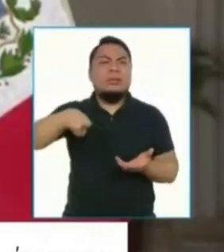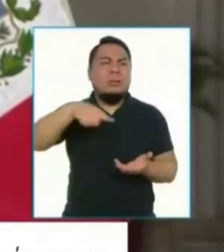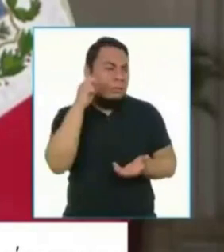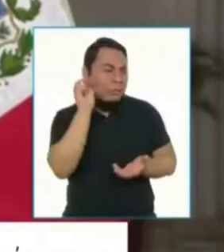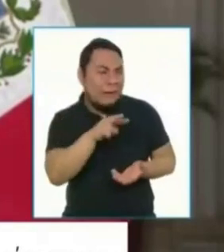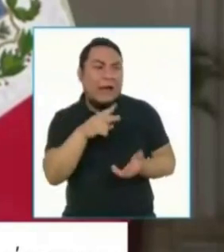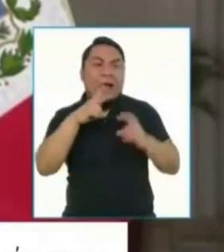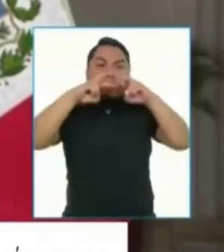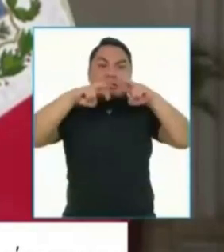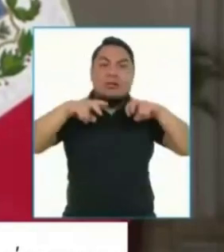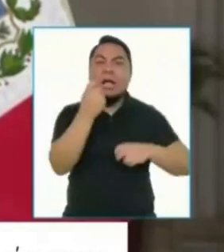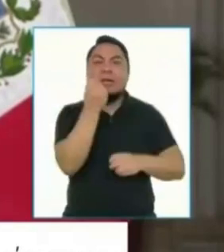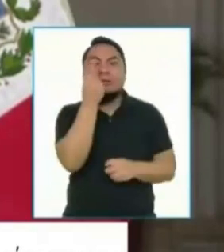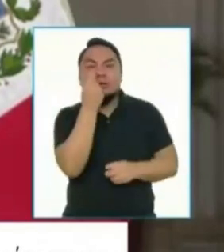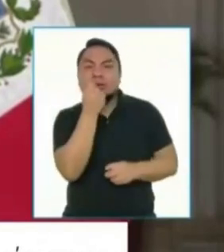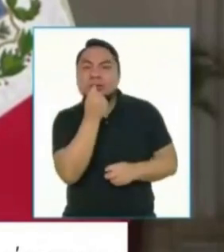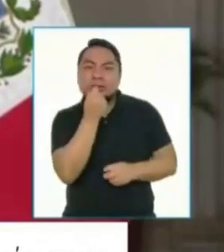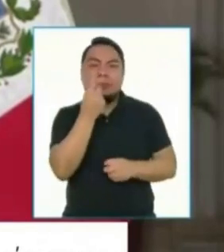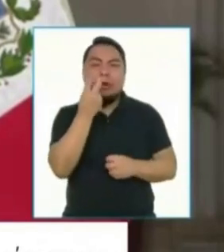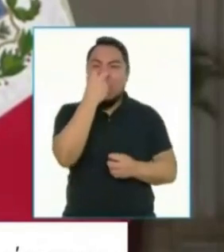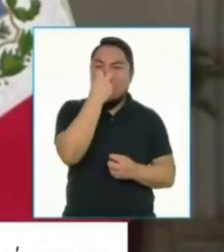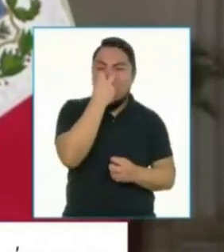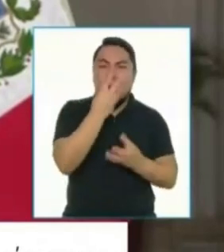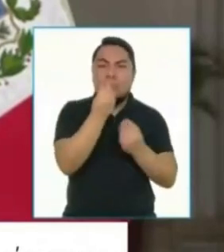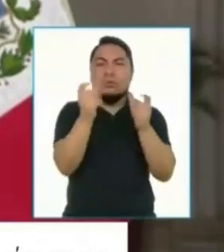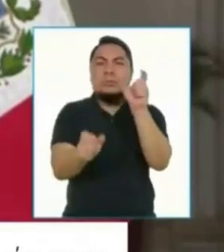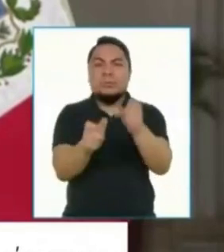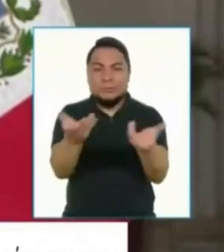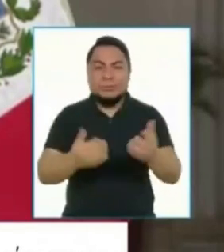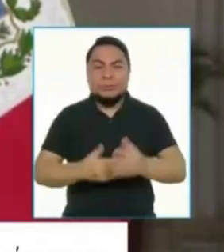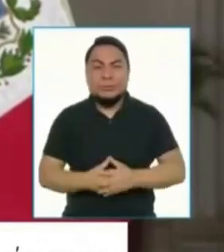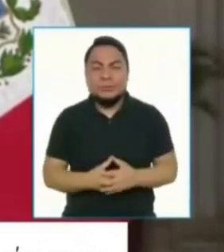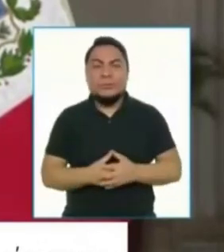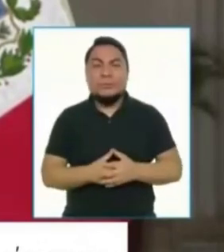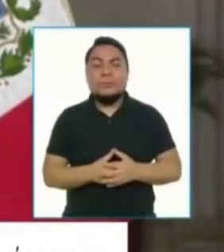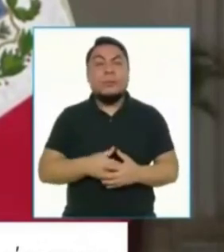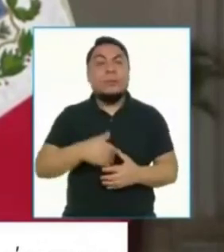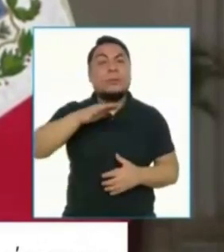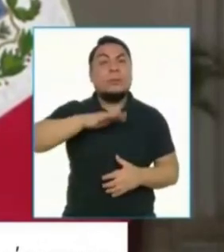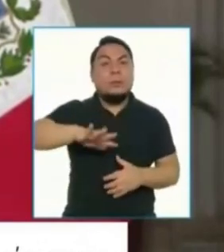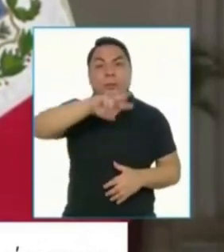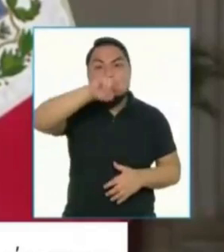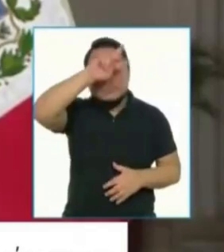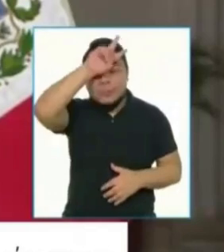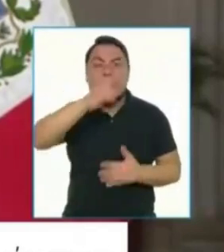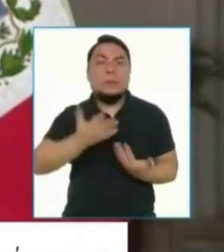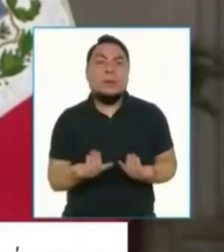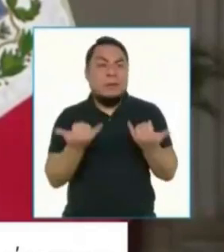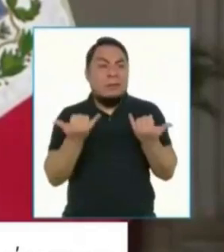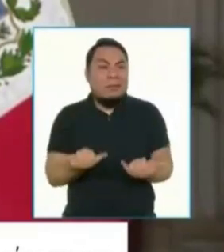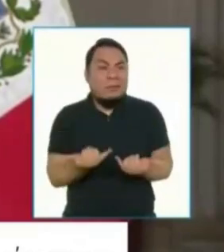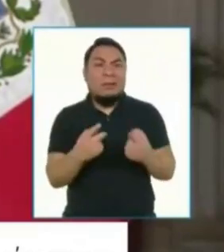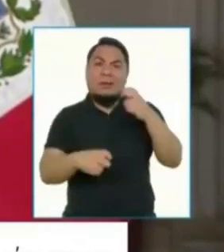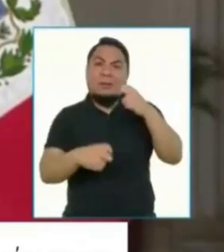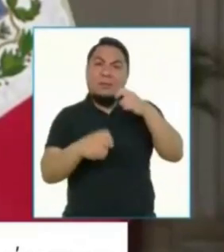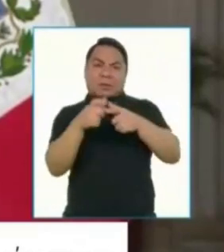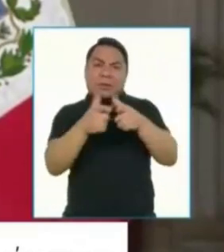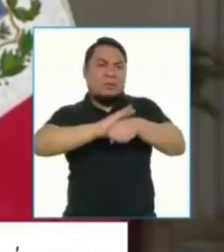Mesías Guevara, perdón. Entonces, finalmente, Podemos se va a acomodar con lo mejor que pueda. Ya